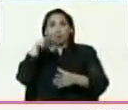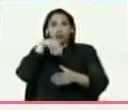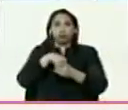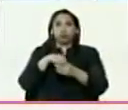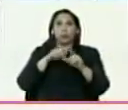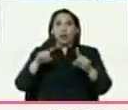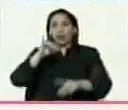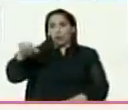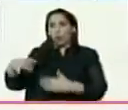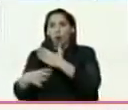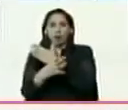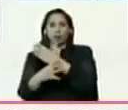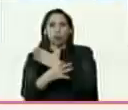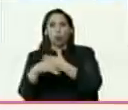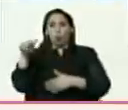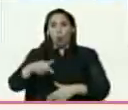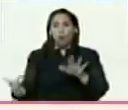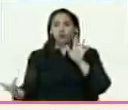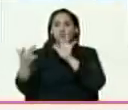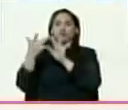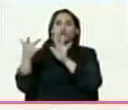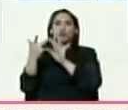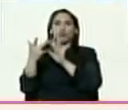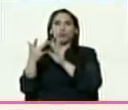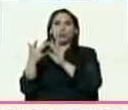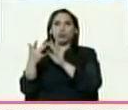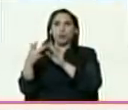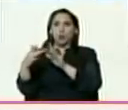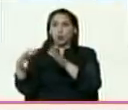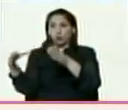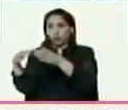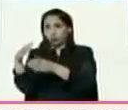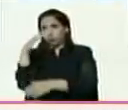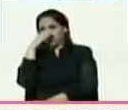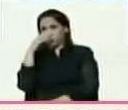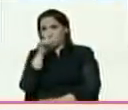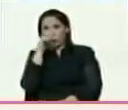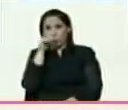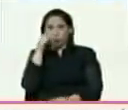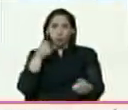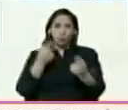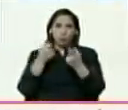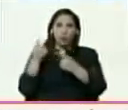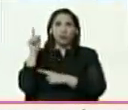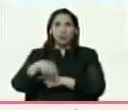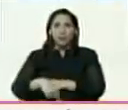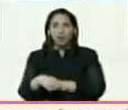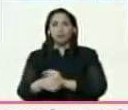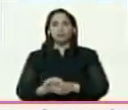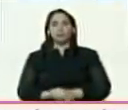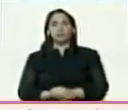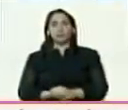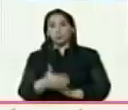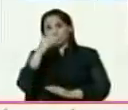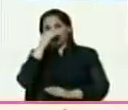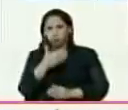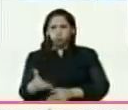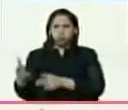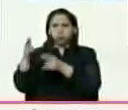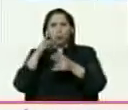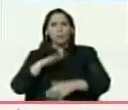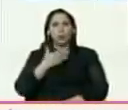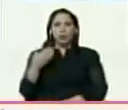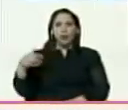guaidó hoy vinculado nada más y nada menos que al narcotráfico colombiano ya los paramilitares colombiano pudiera pasar